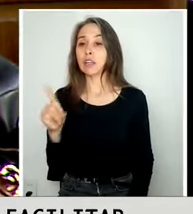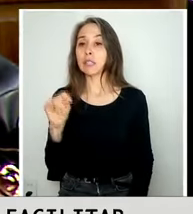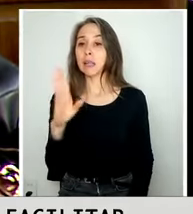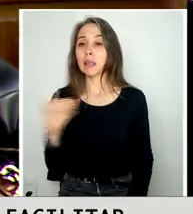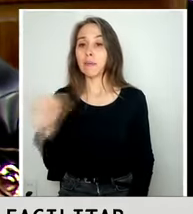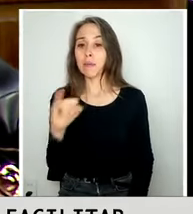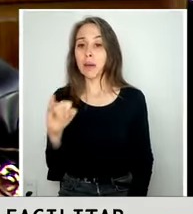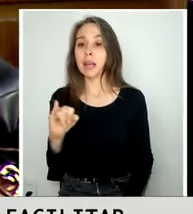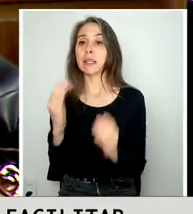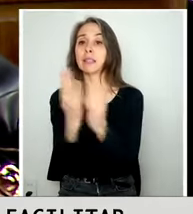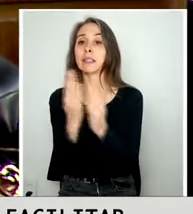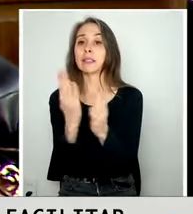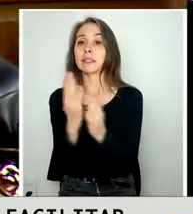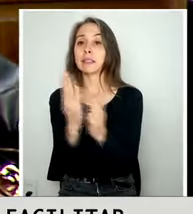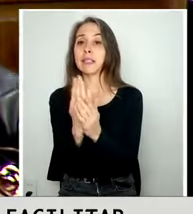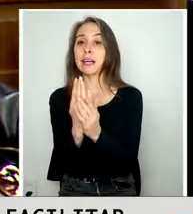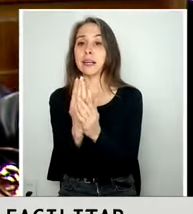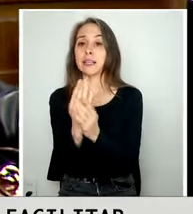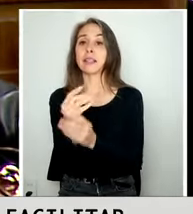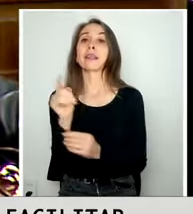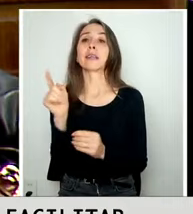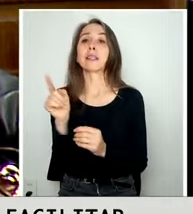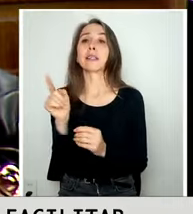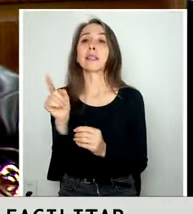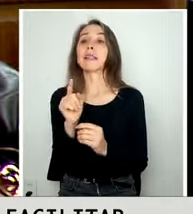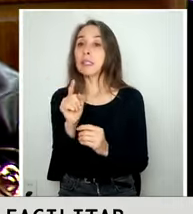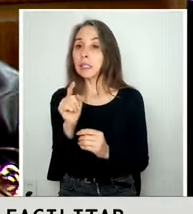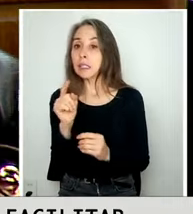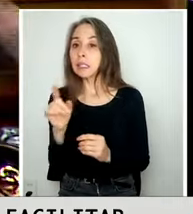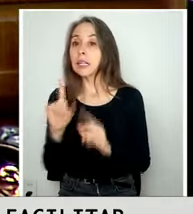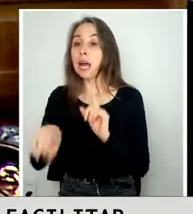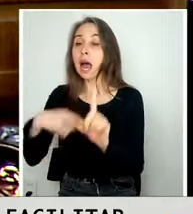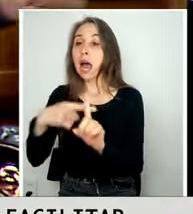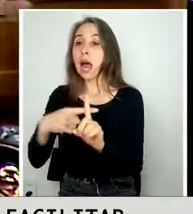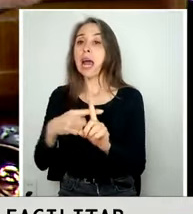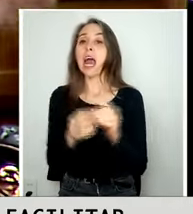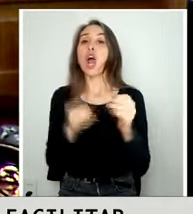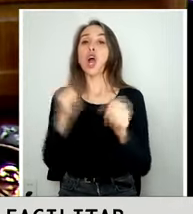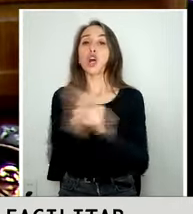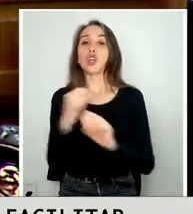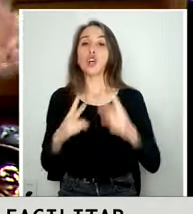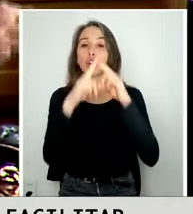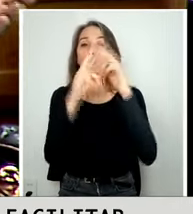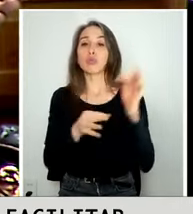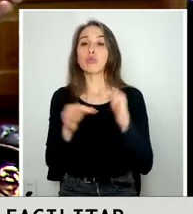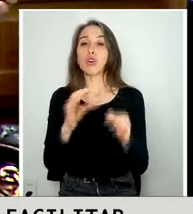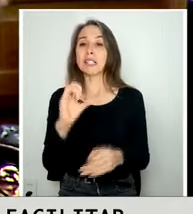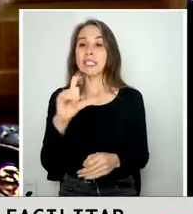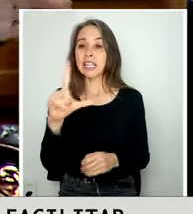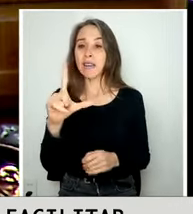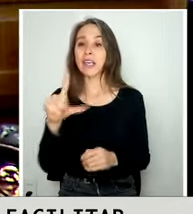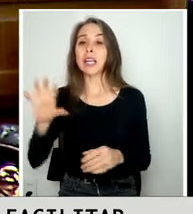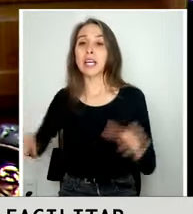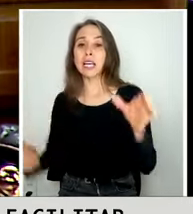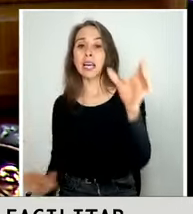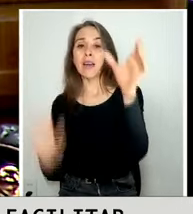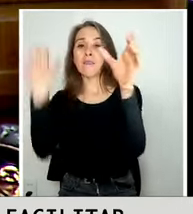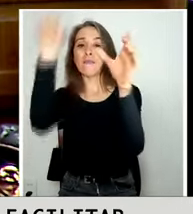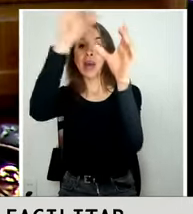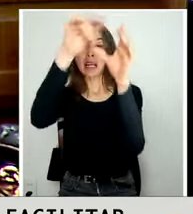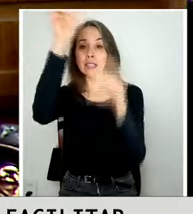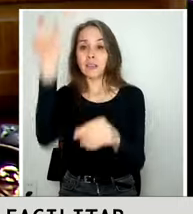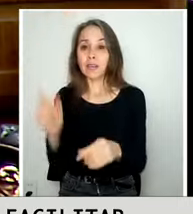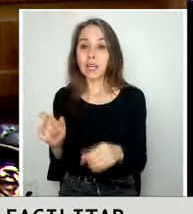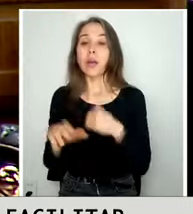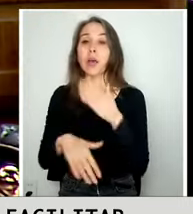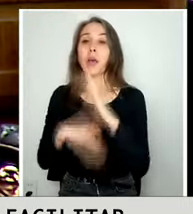Universidad Técnica del Estado es un constructor civil que además gracias a sus capacidades de basquetbolista después se dedicó